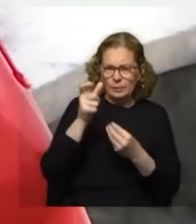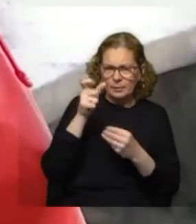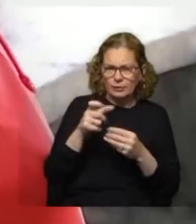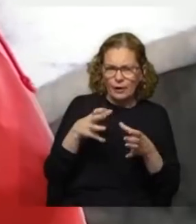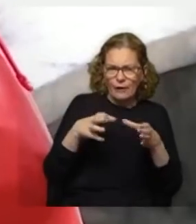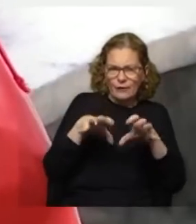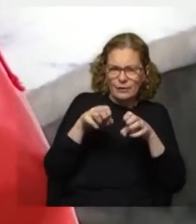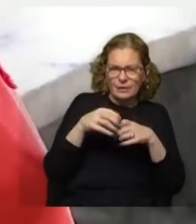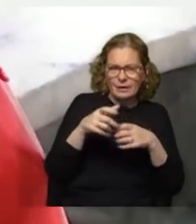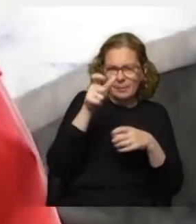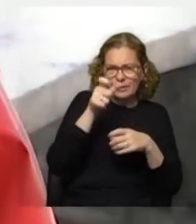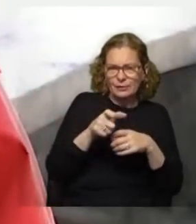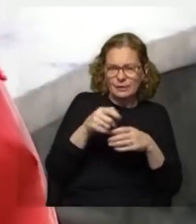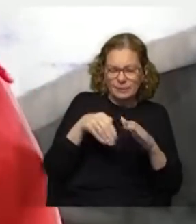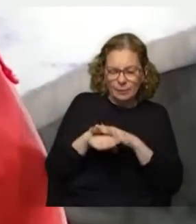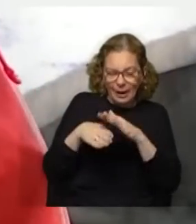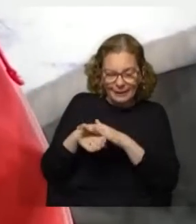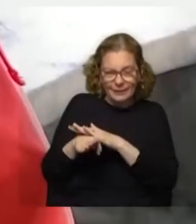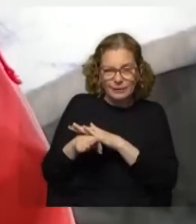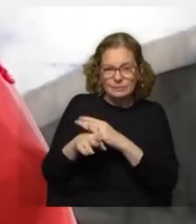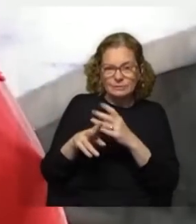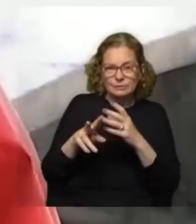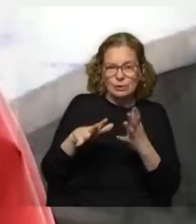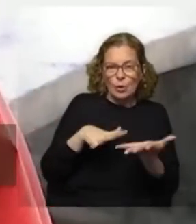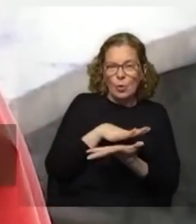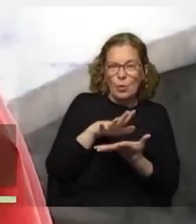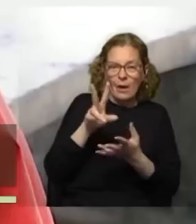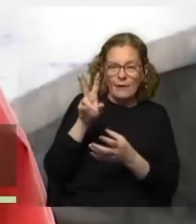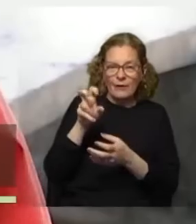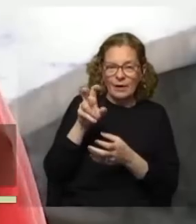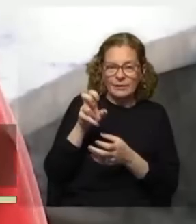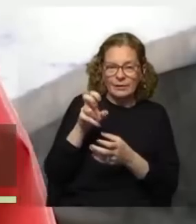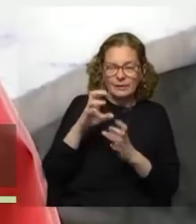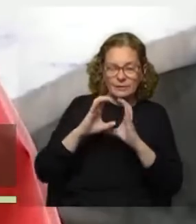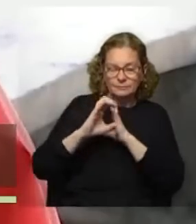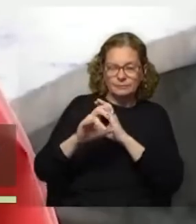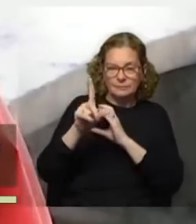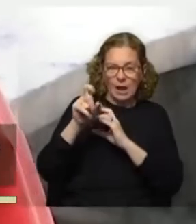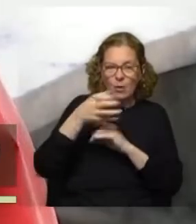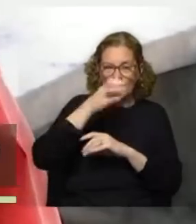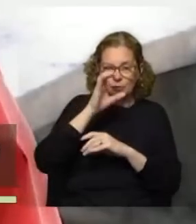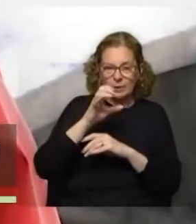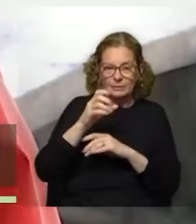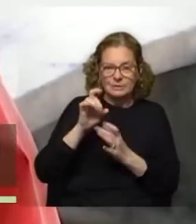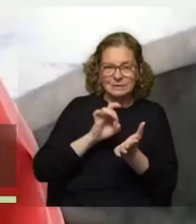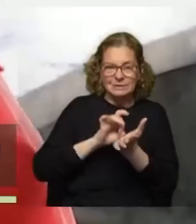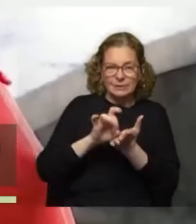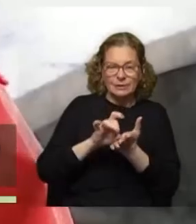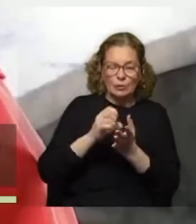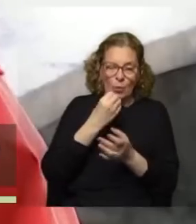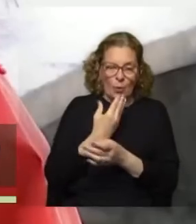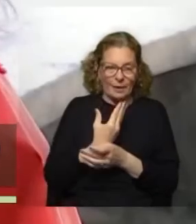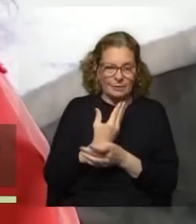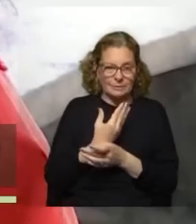las personas tienen que tener un acceso a áreas verdes no un acceso a saneamiento un acceso agua potable un acceso a servicios de calidad